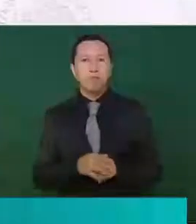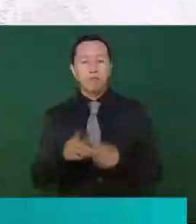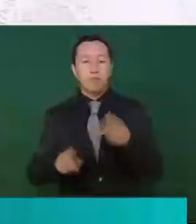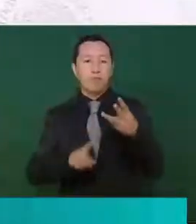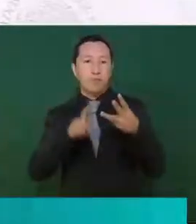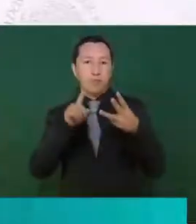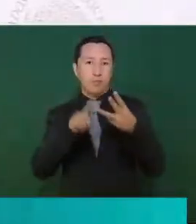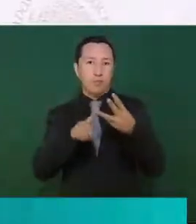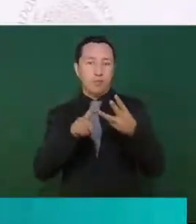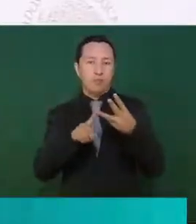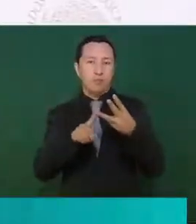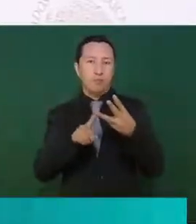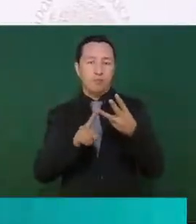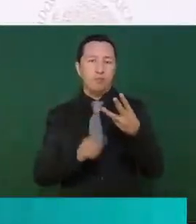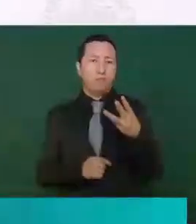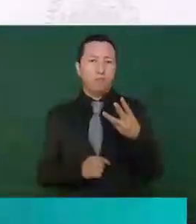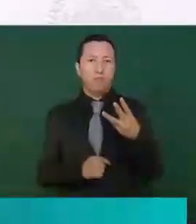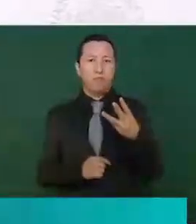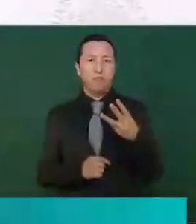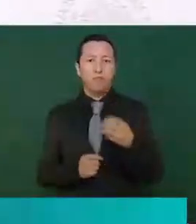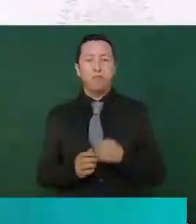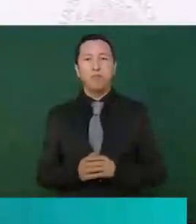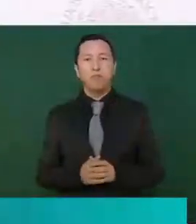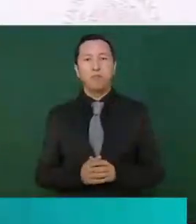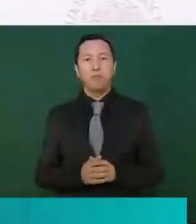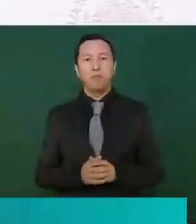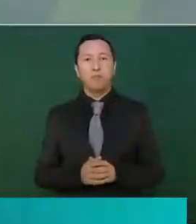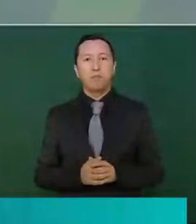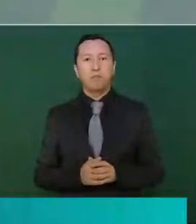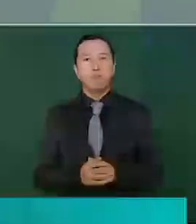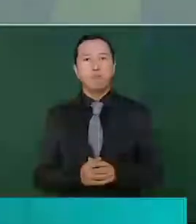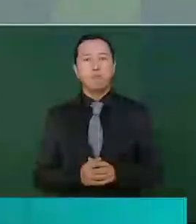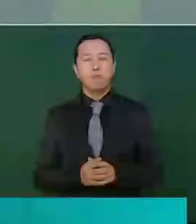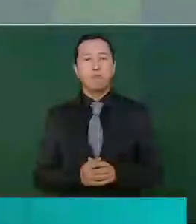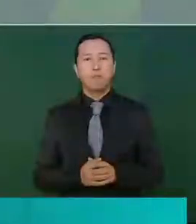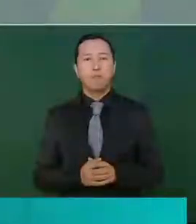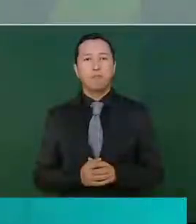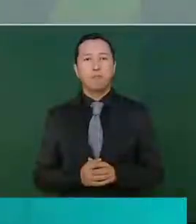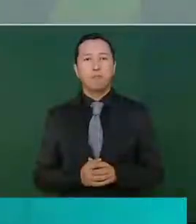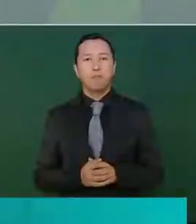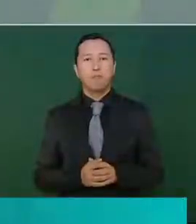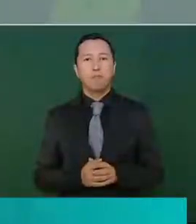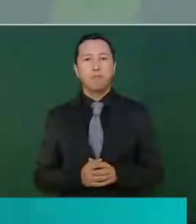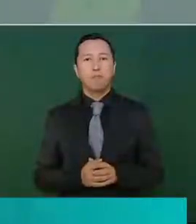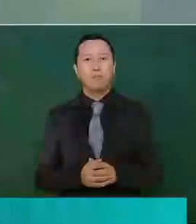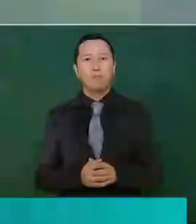es precisamente el que ya no haya injerencismo,